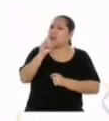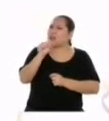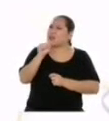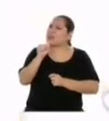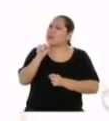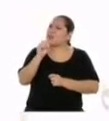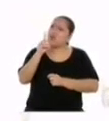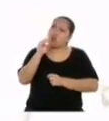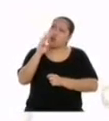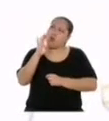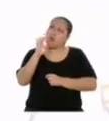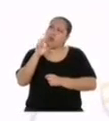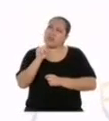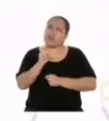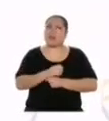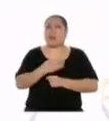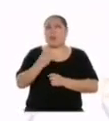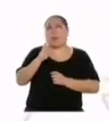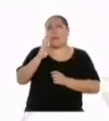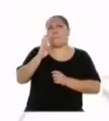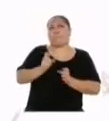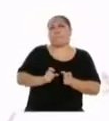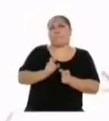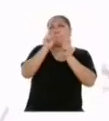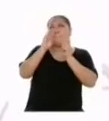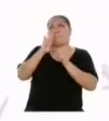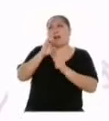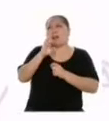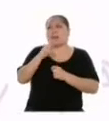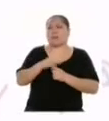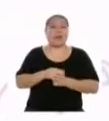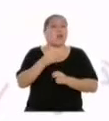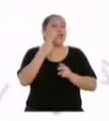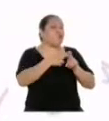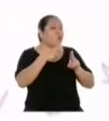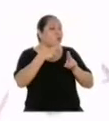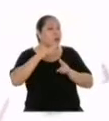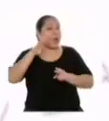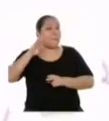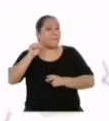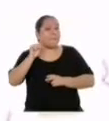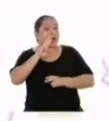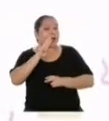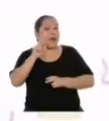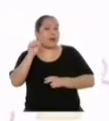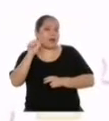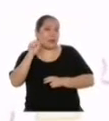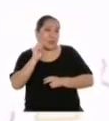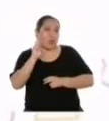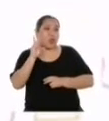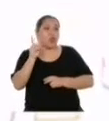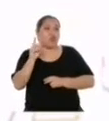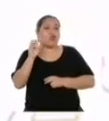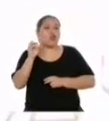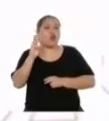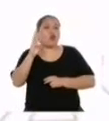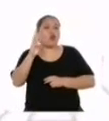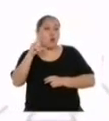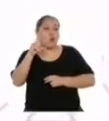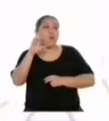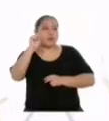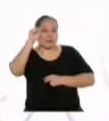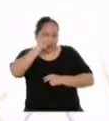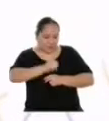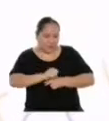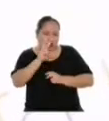¿Barras comparadas? ¿O barras dobles comparadas? Se llama de barras dobles de todas maneras, porque son dos